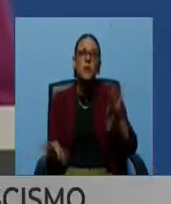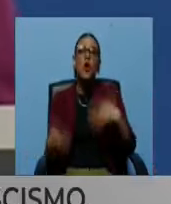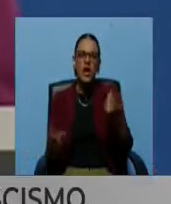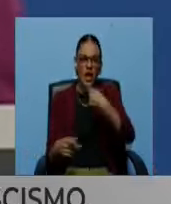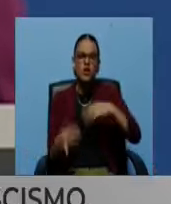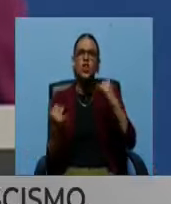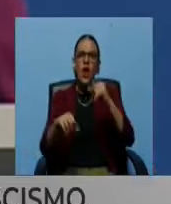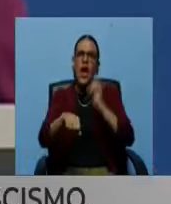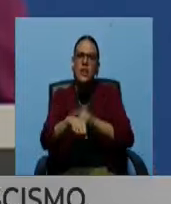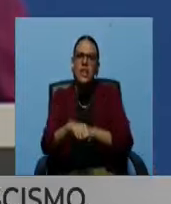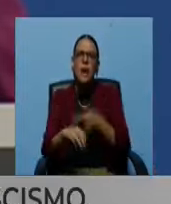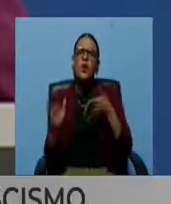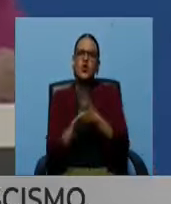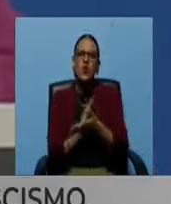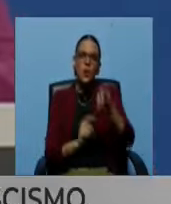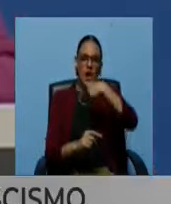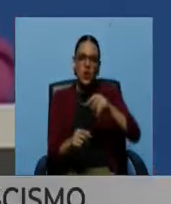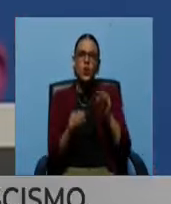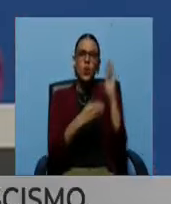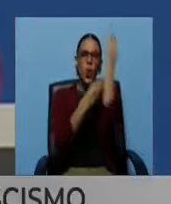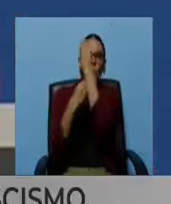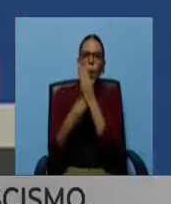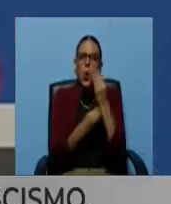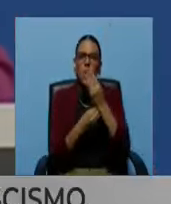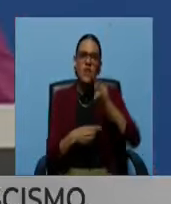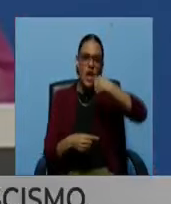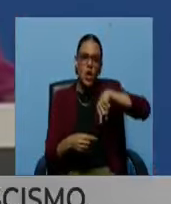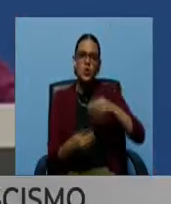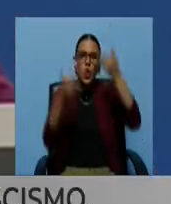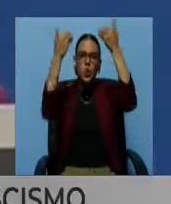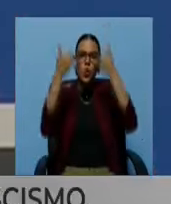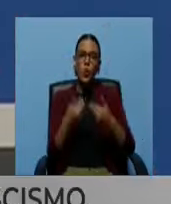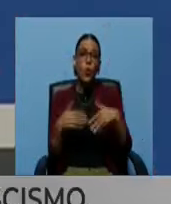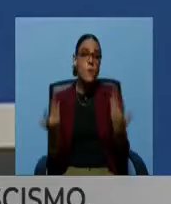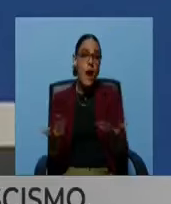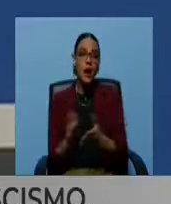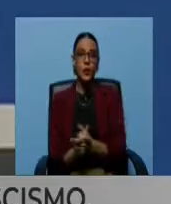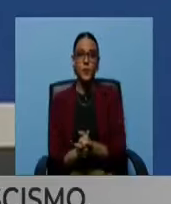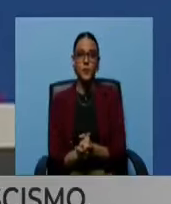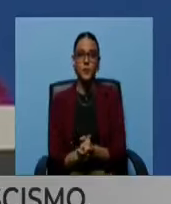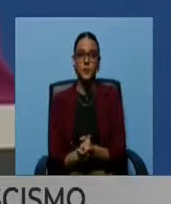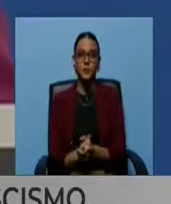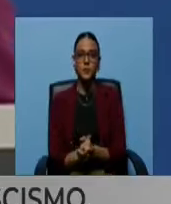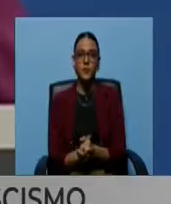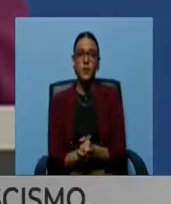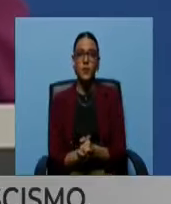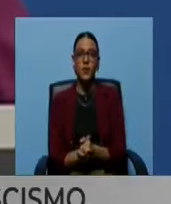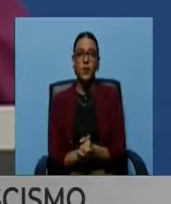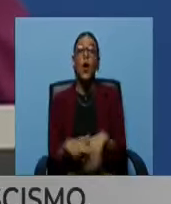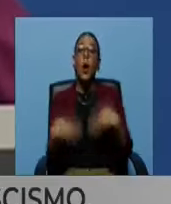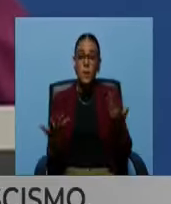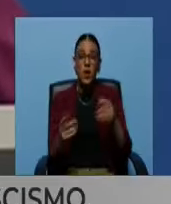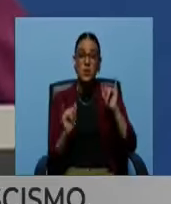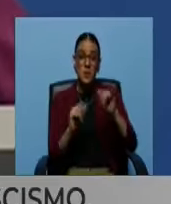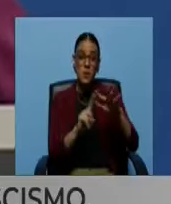en posibilidad de preservarnos como especie. Así que esta